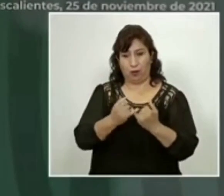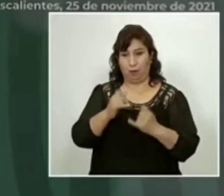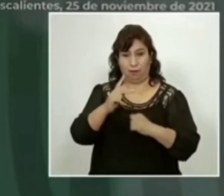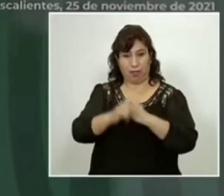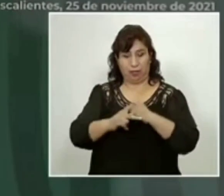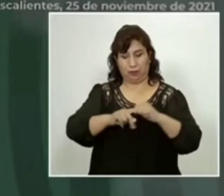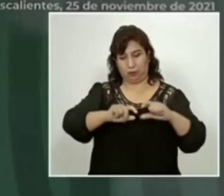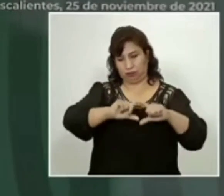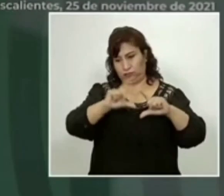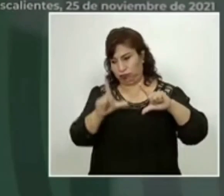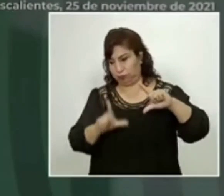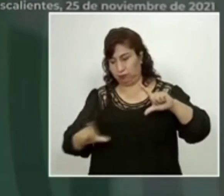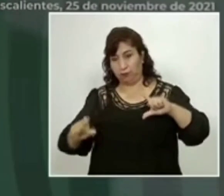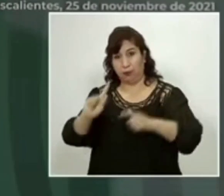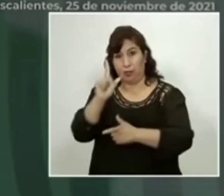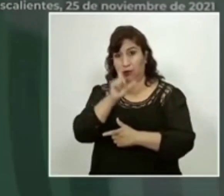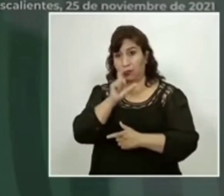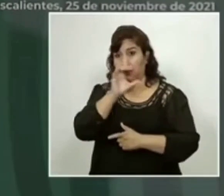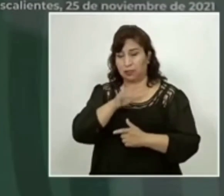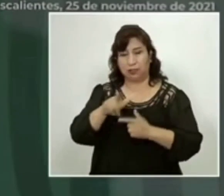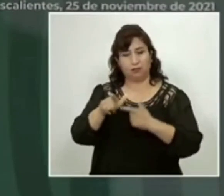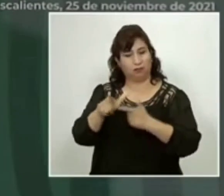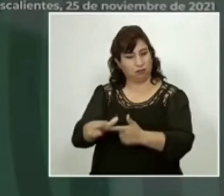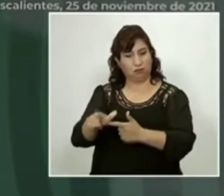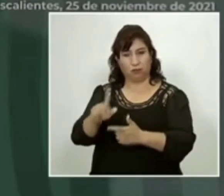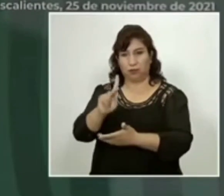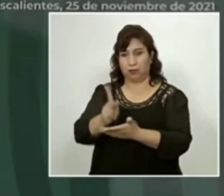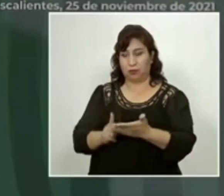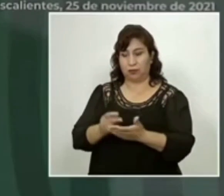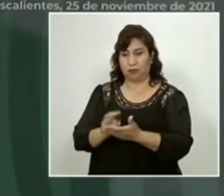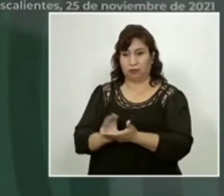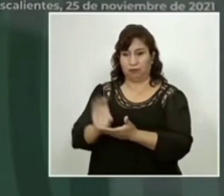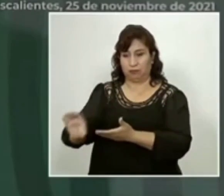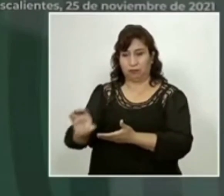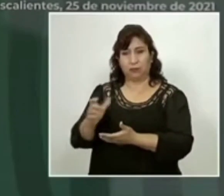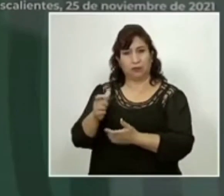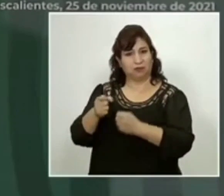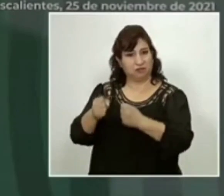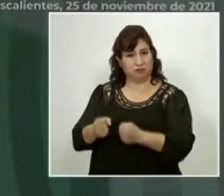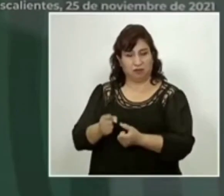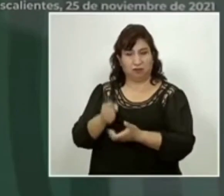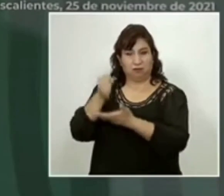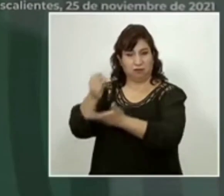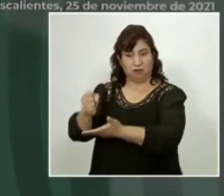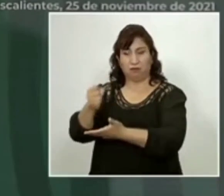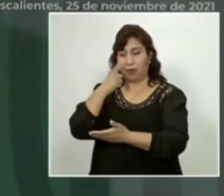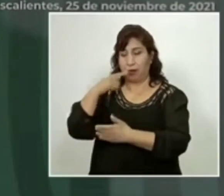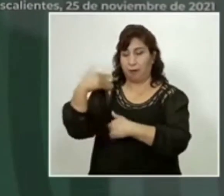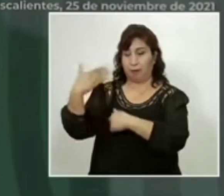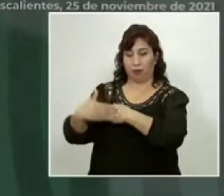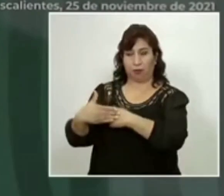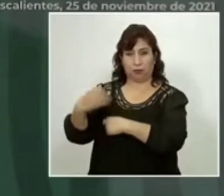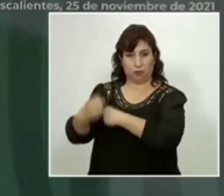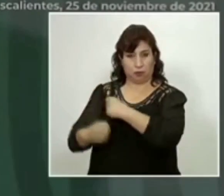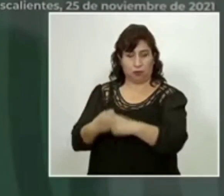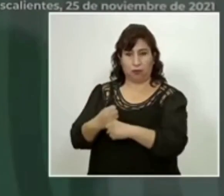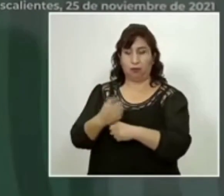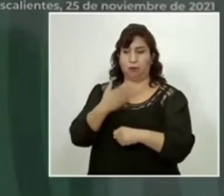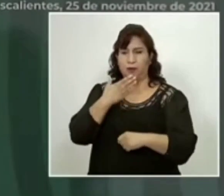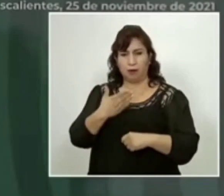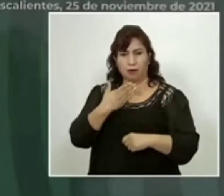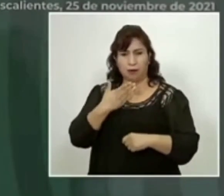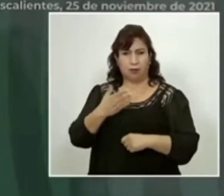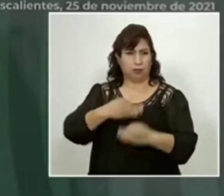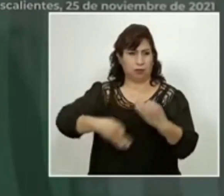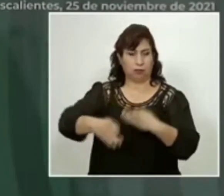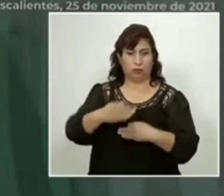en Aguascalientes los programas van a continuar con presupuesto garantizado para el próximo año y por el bien de todos, primero los